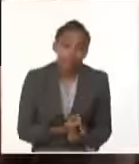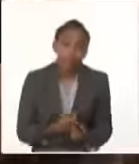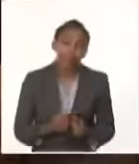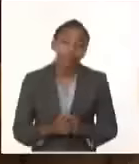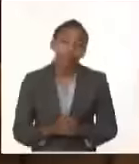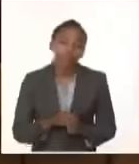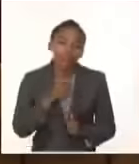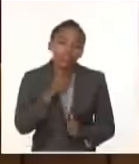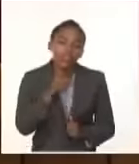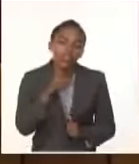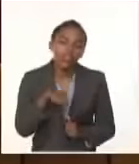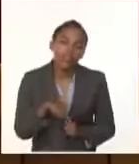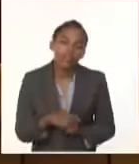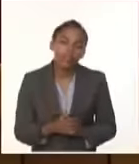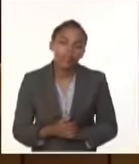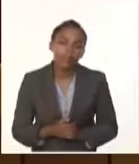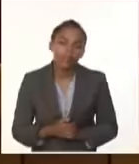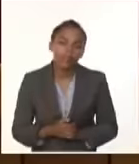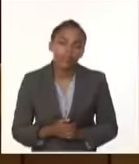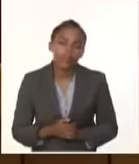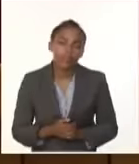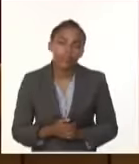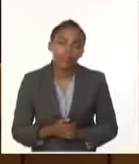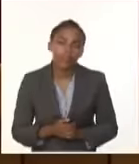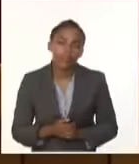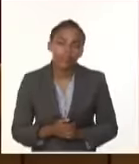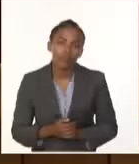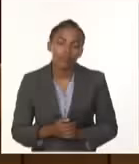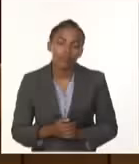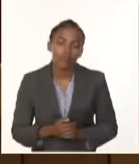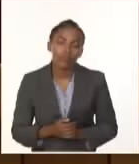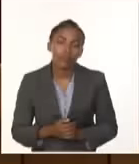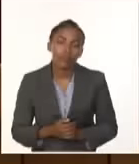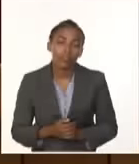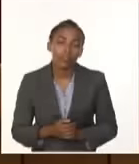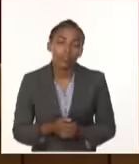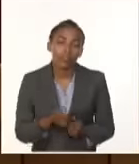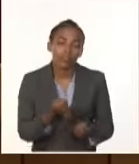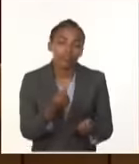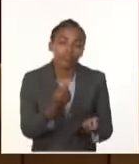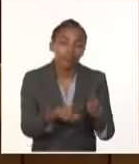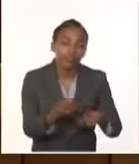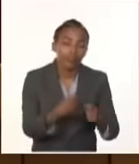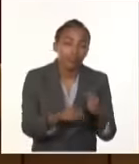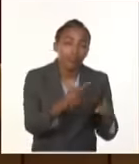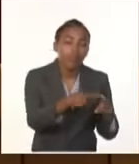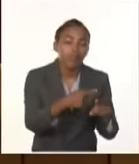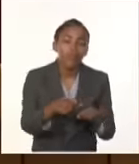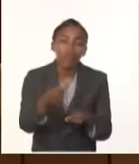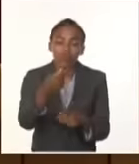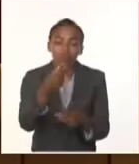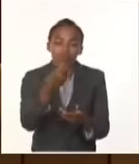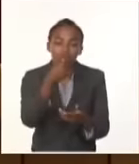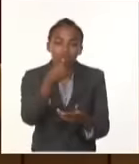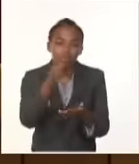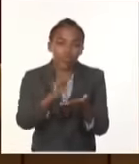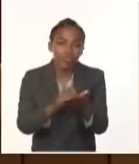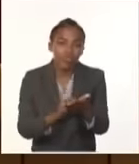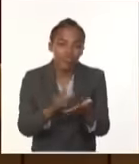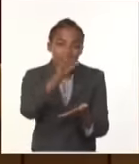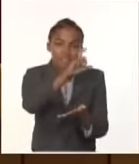como la imposibilidad práctica de asegurar oportunamente el suministro de los escasos productos de la canasta básica y los